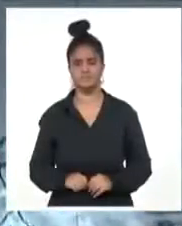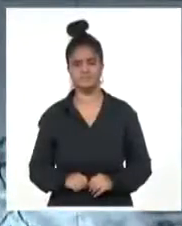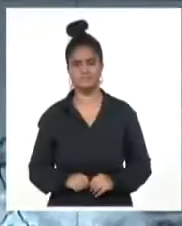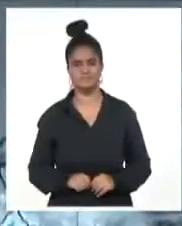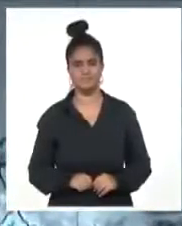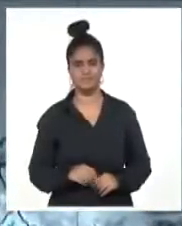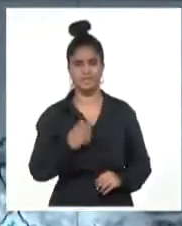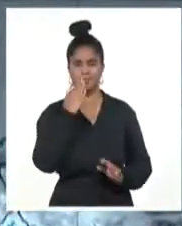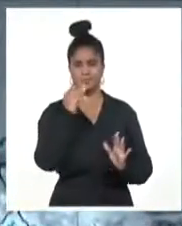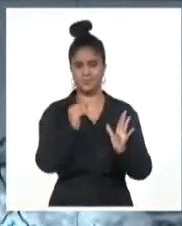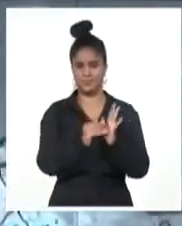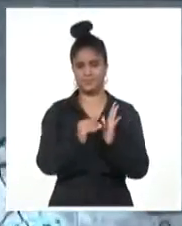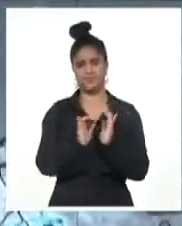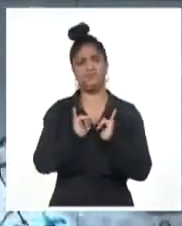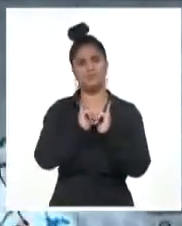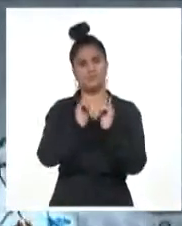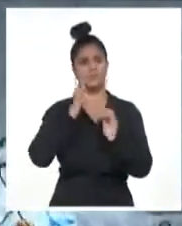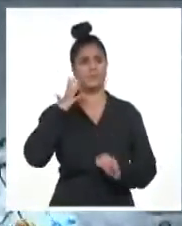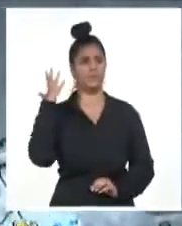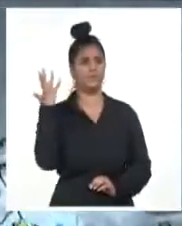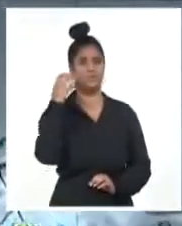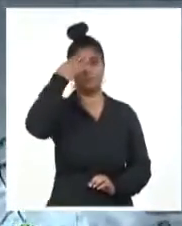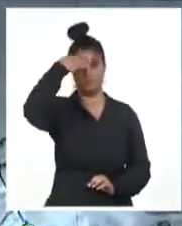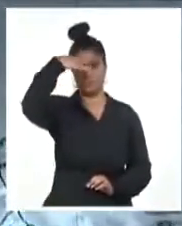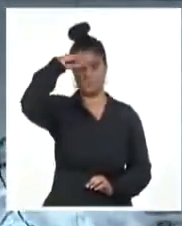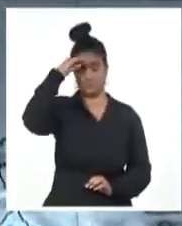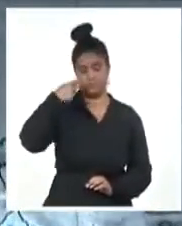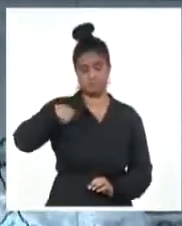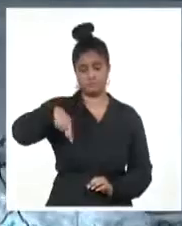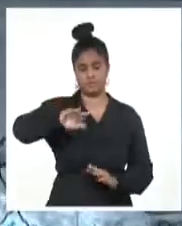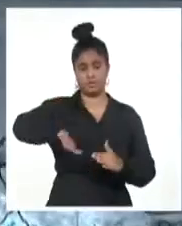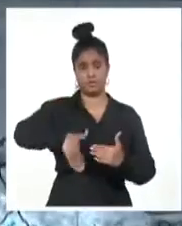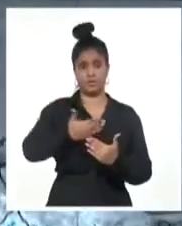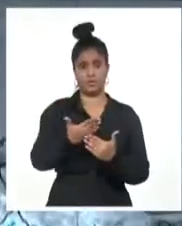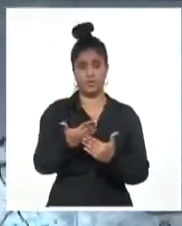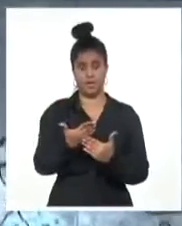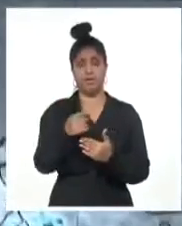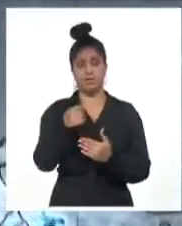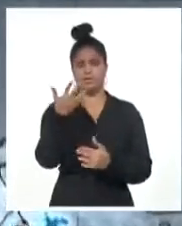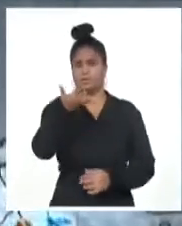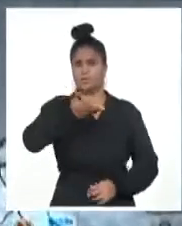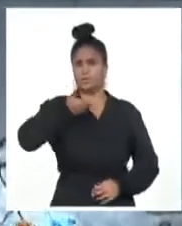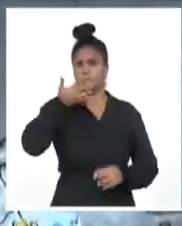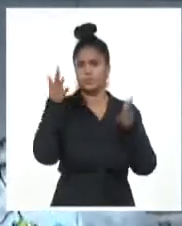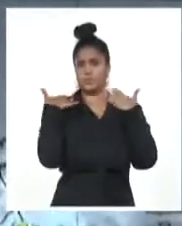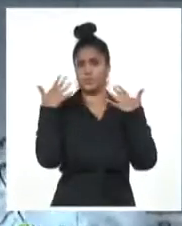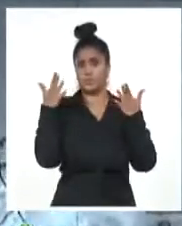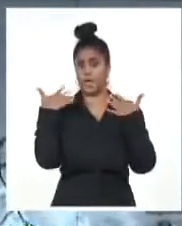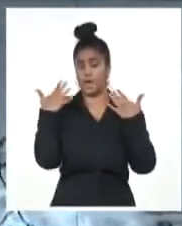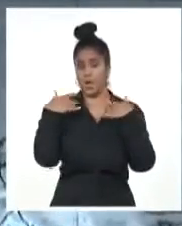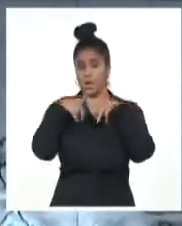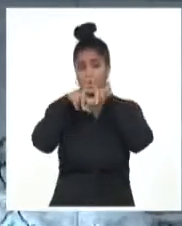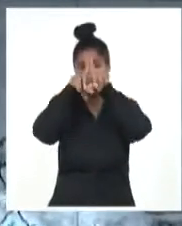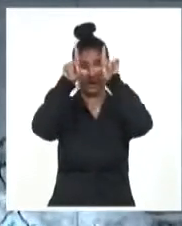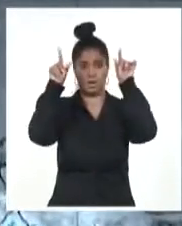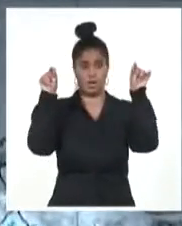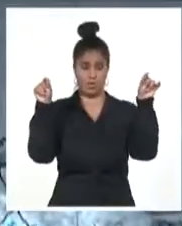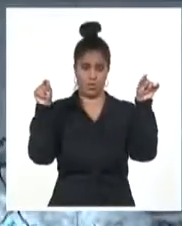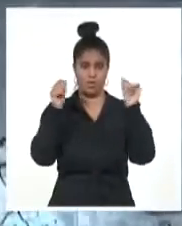Buenas tardes. ¿Continúa influyendo sobre Cuba y sus mares adyacentes la influencia de una masa de aire cálida que en combinación con condiciones a escala